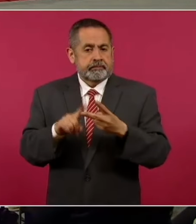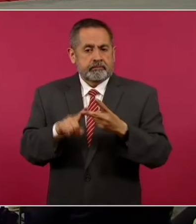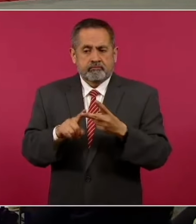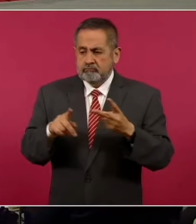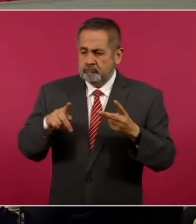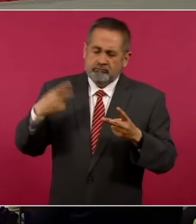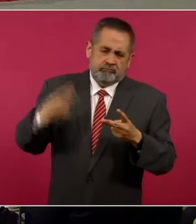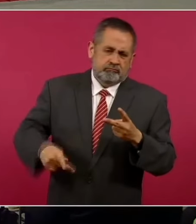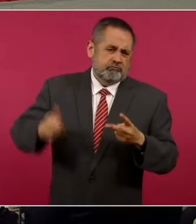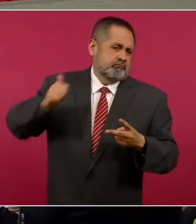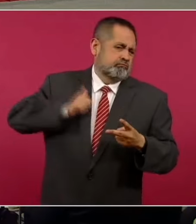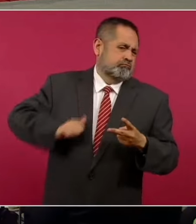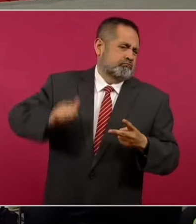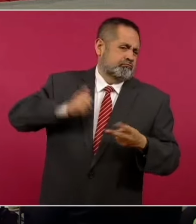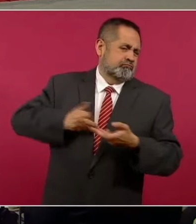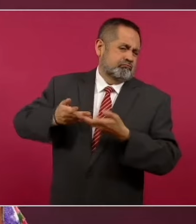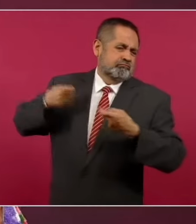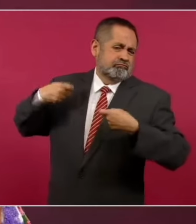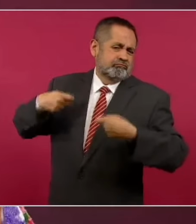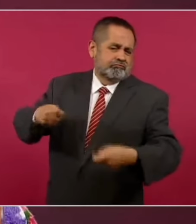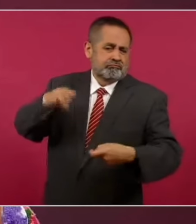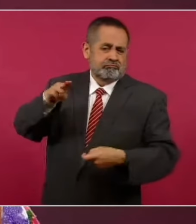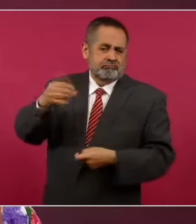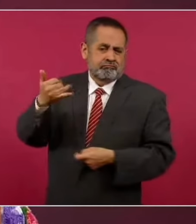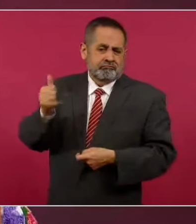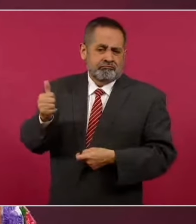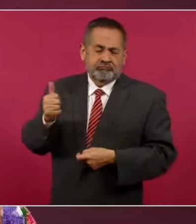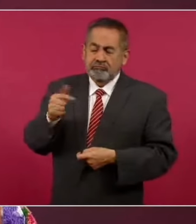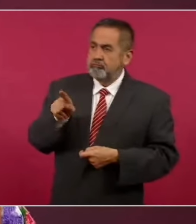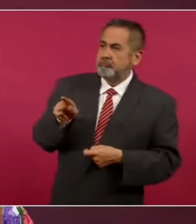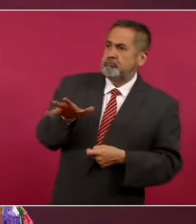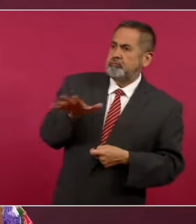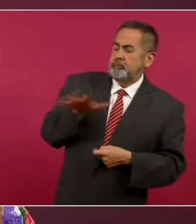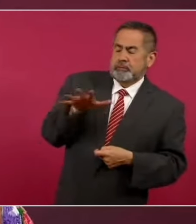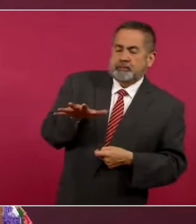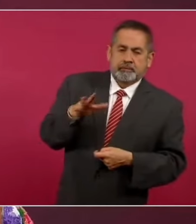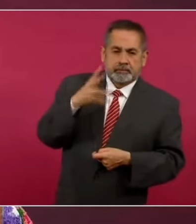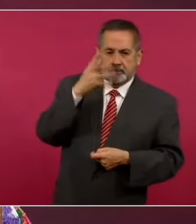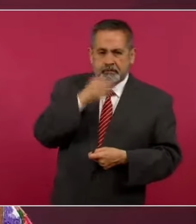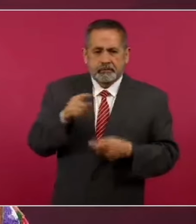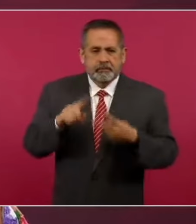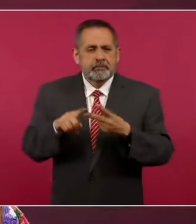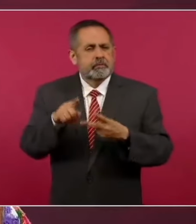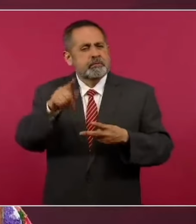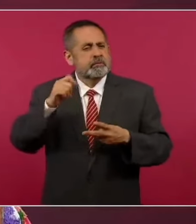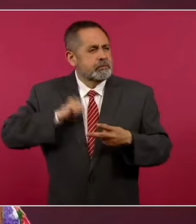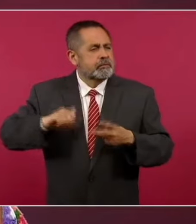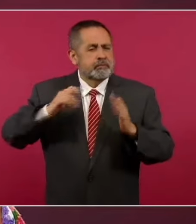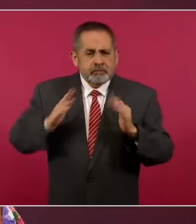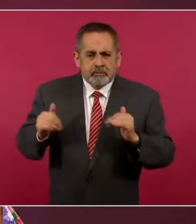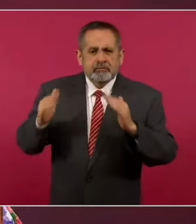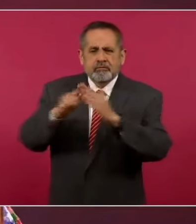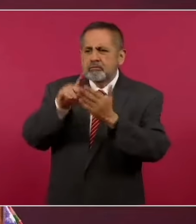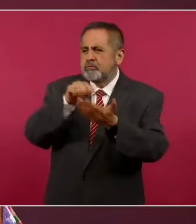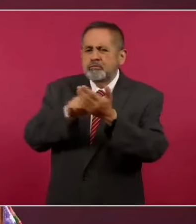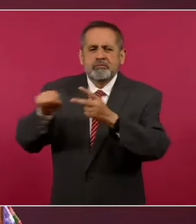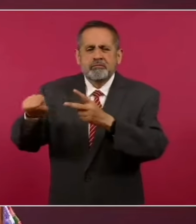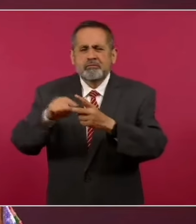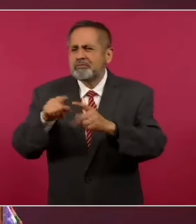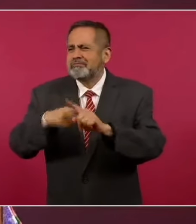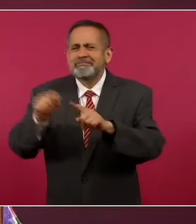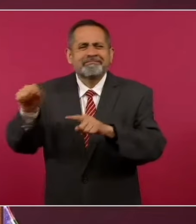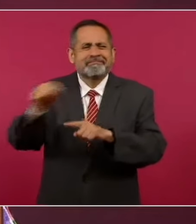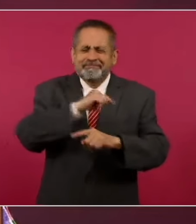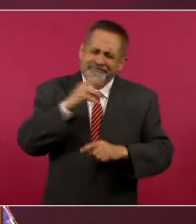nuestra civilización maya, porque todas las ruinas, estos centros arqueológicos son